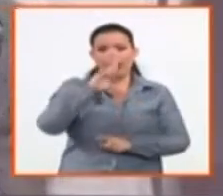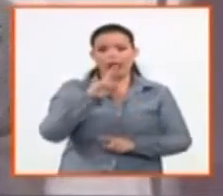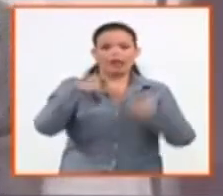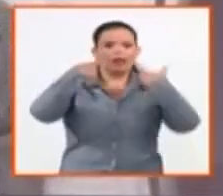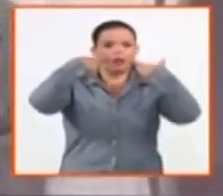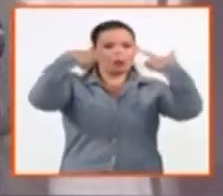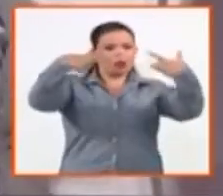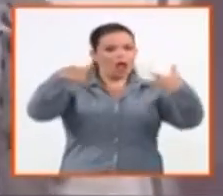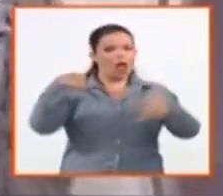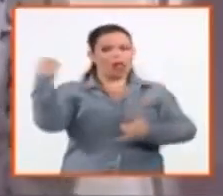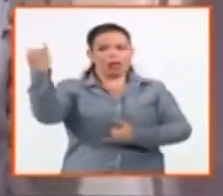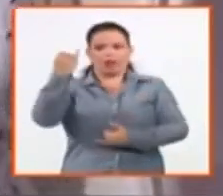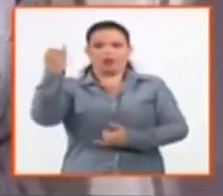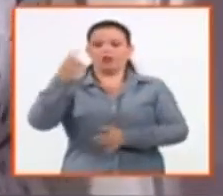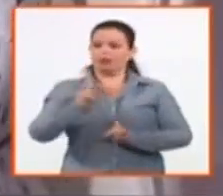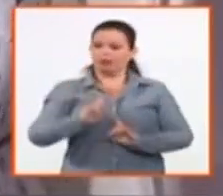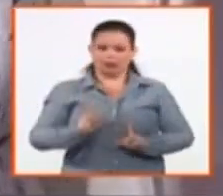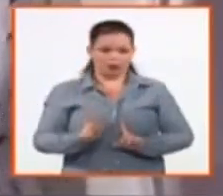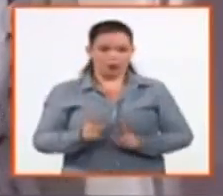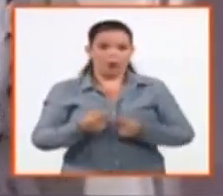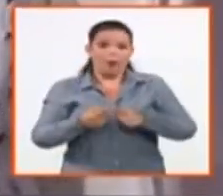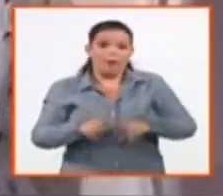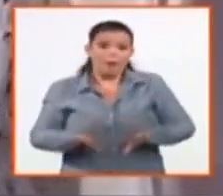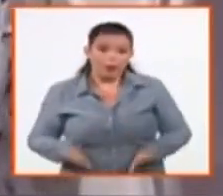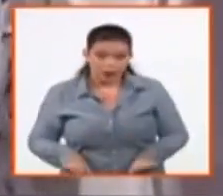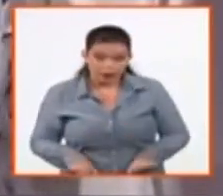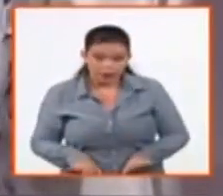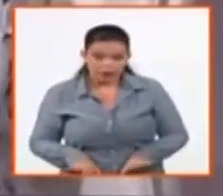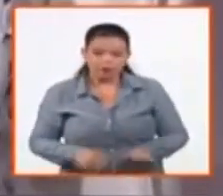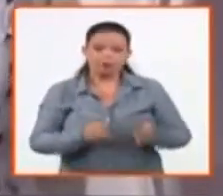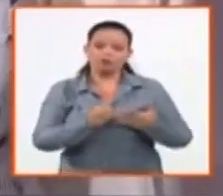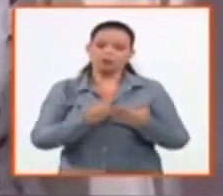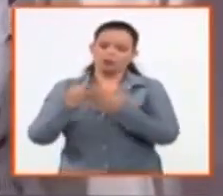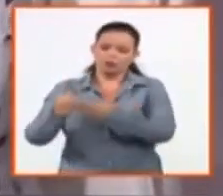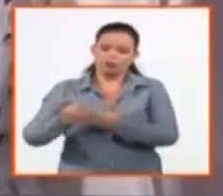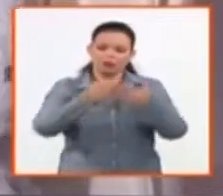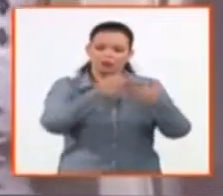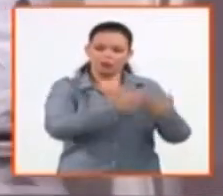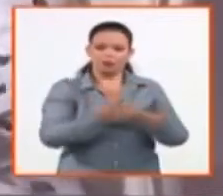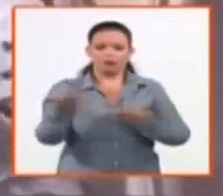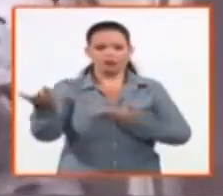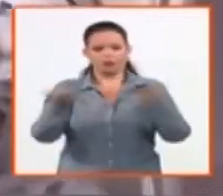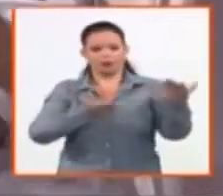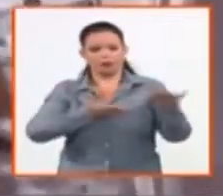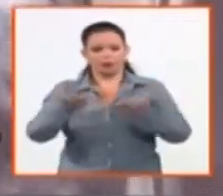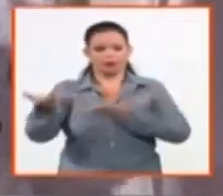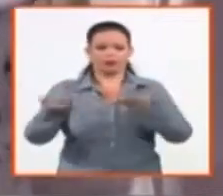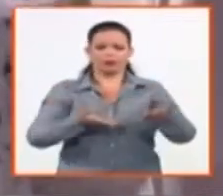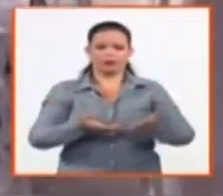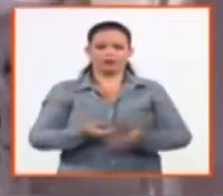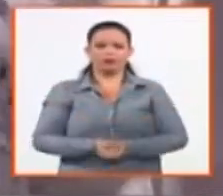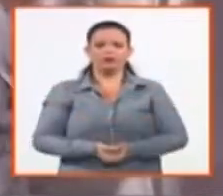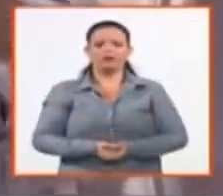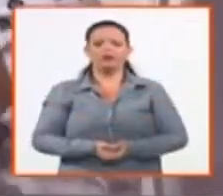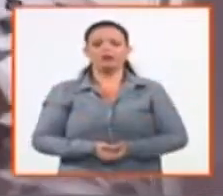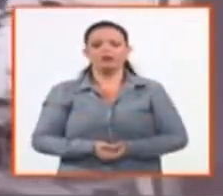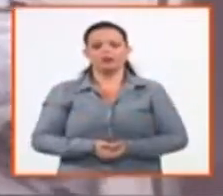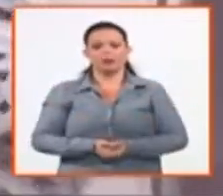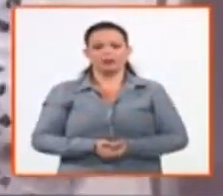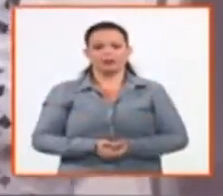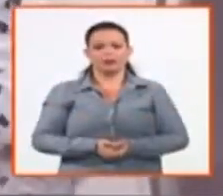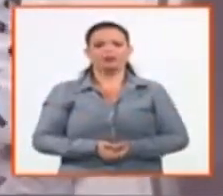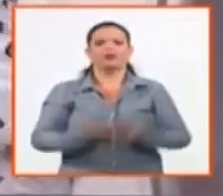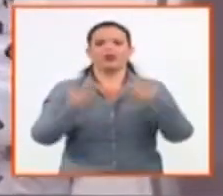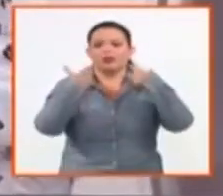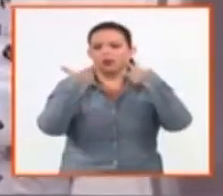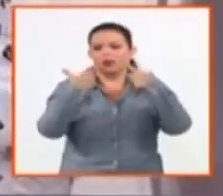tú me haces así, pero bueno, por las razones que sean, creo que sería importante que otros países que no son estos actores